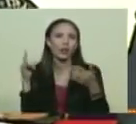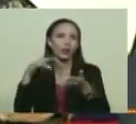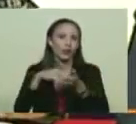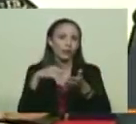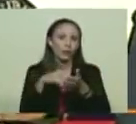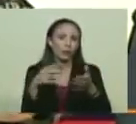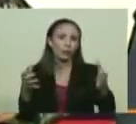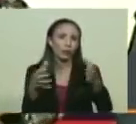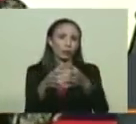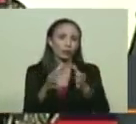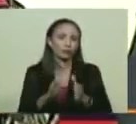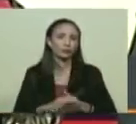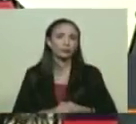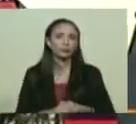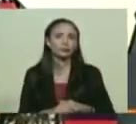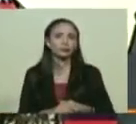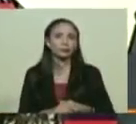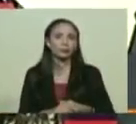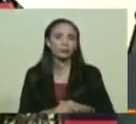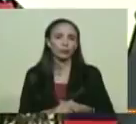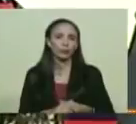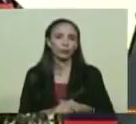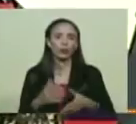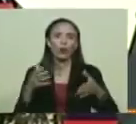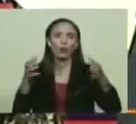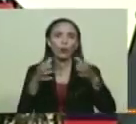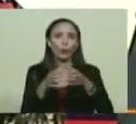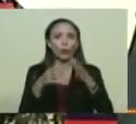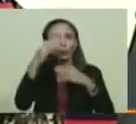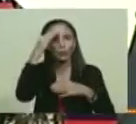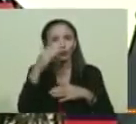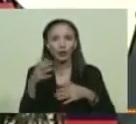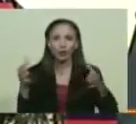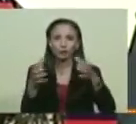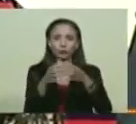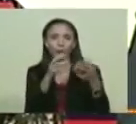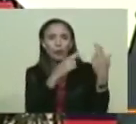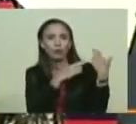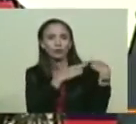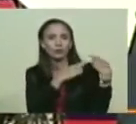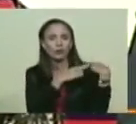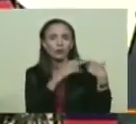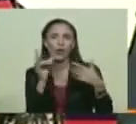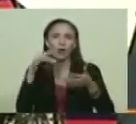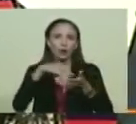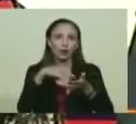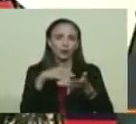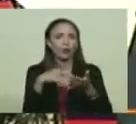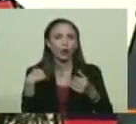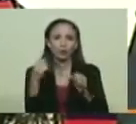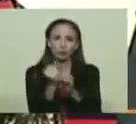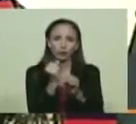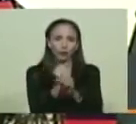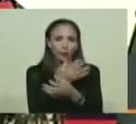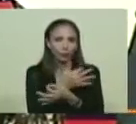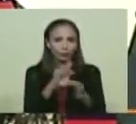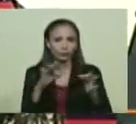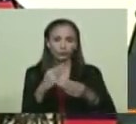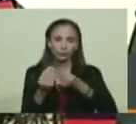¿no? Comando de zona de la Guardia Nacional Bolivariana, Carabobo. haciendo un excelente trabajo.